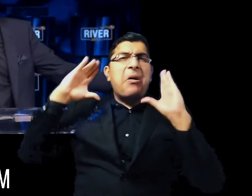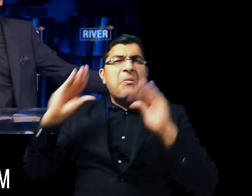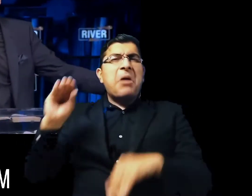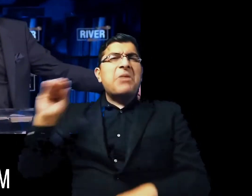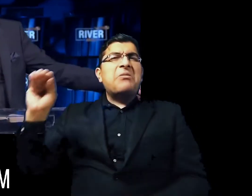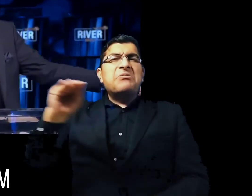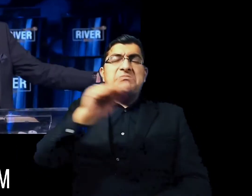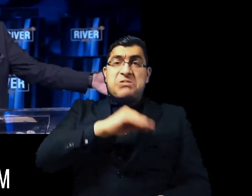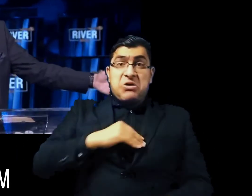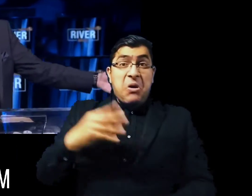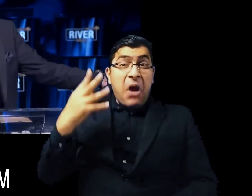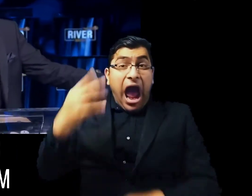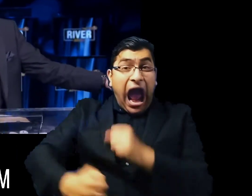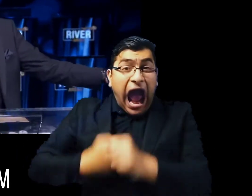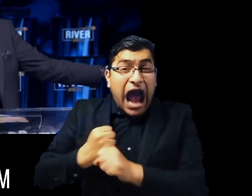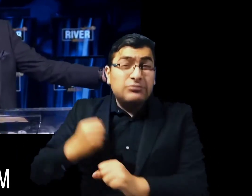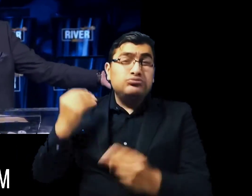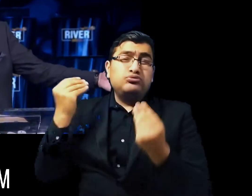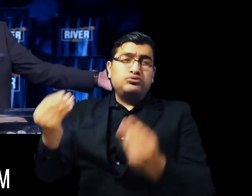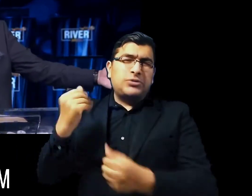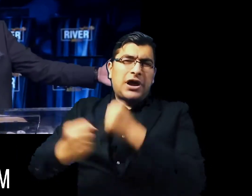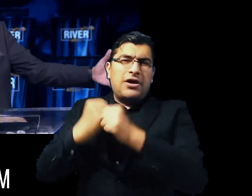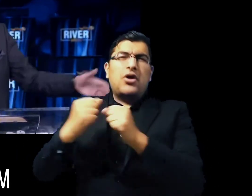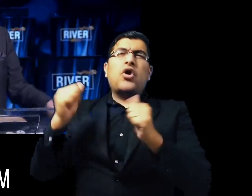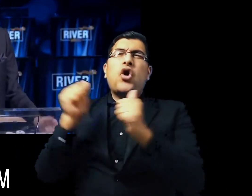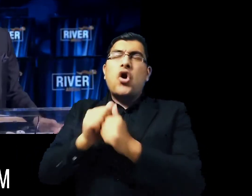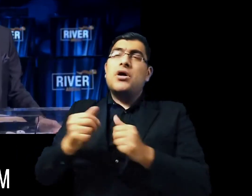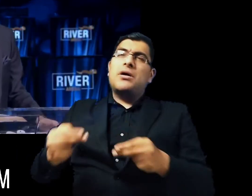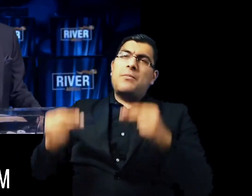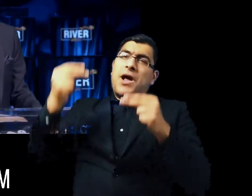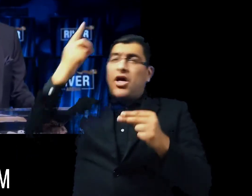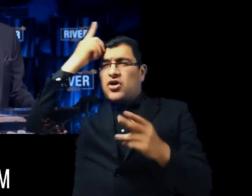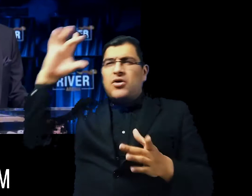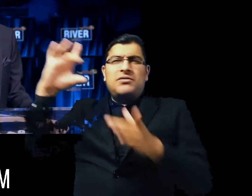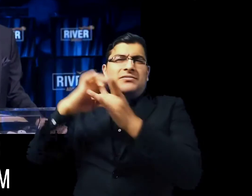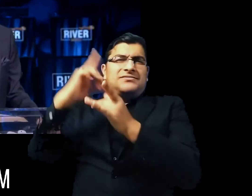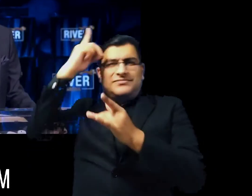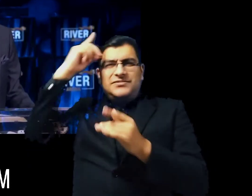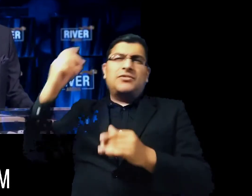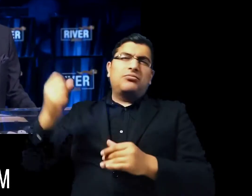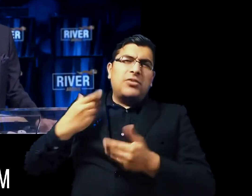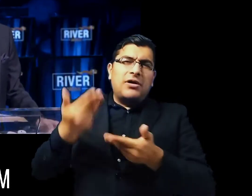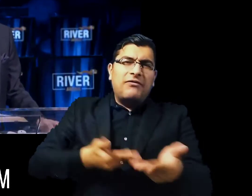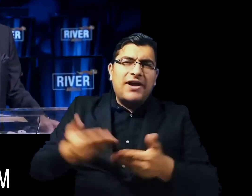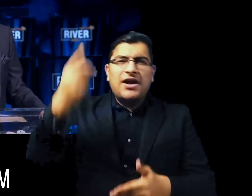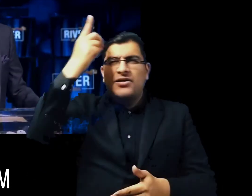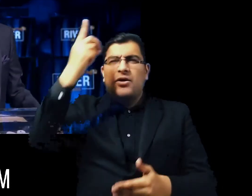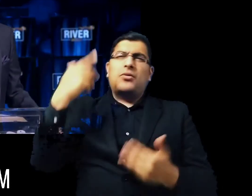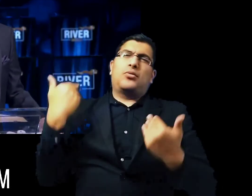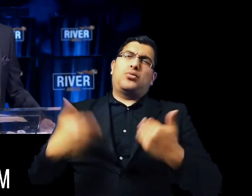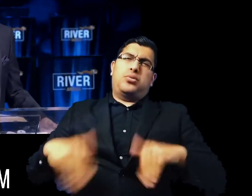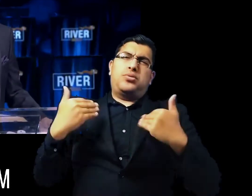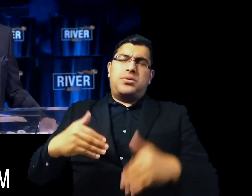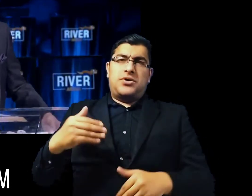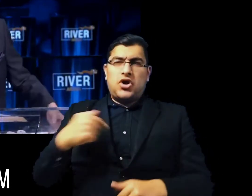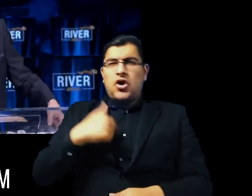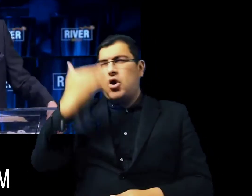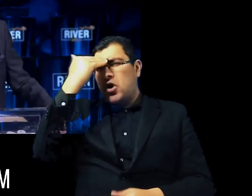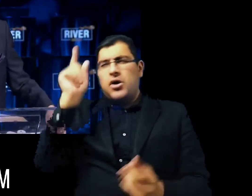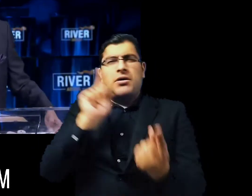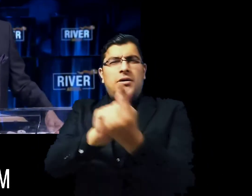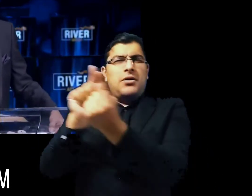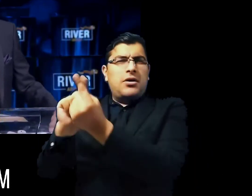años en los negocios del reino, en los benditos negocios del reino. Así que yo he conocido a